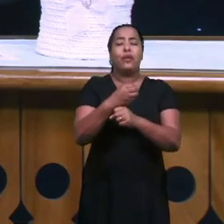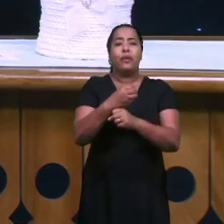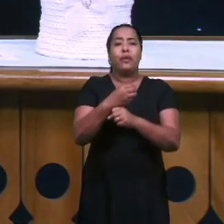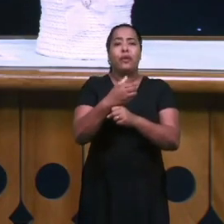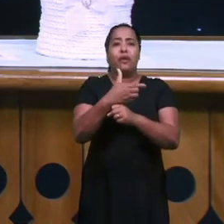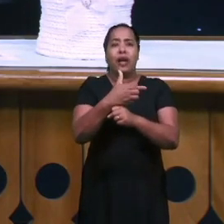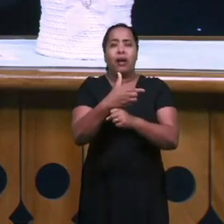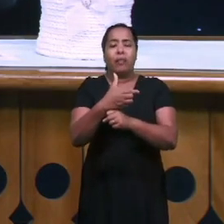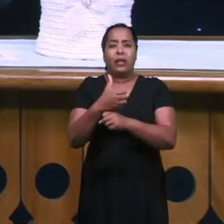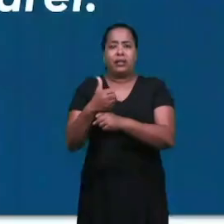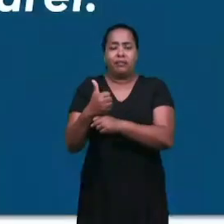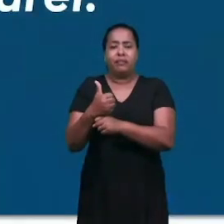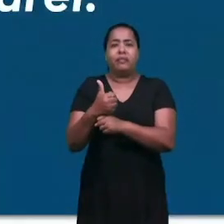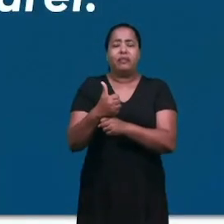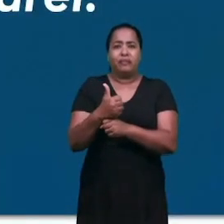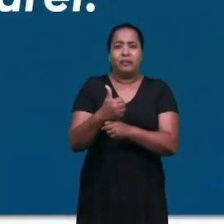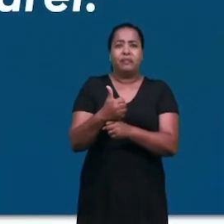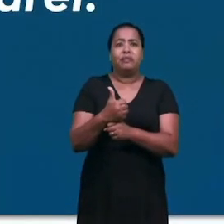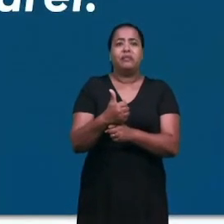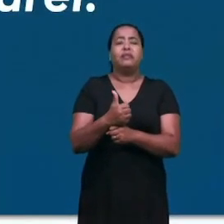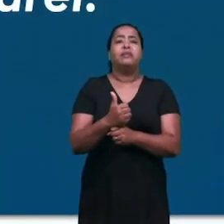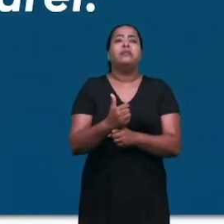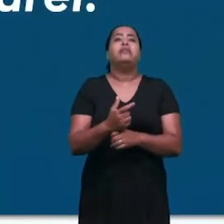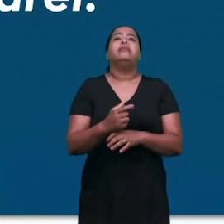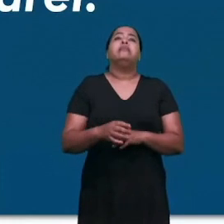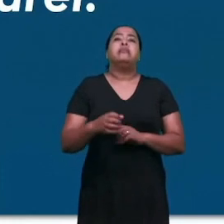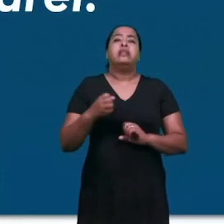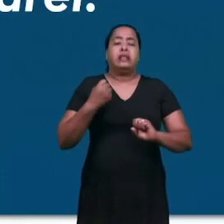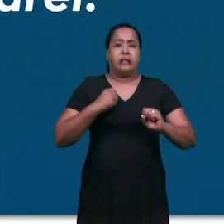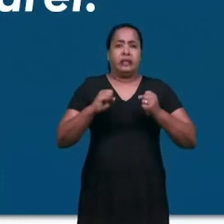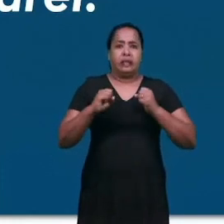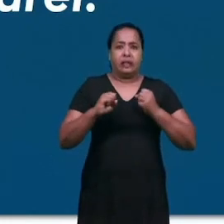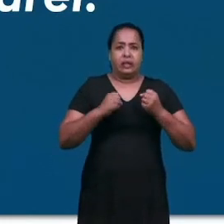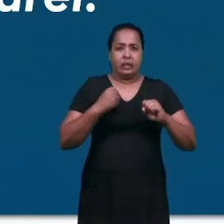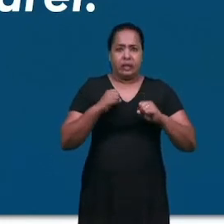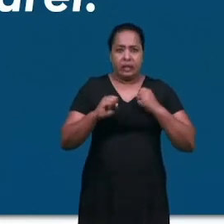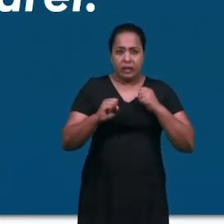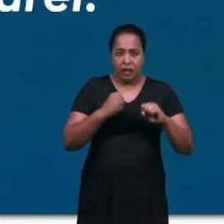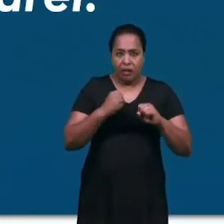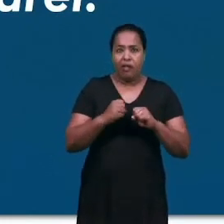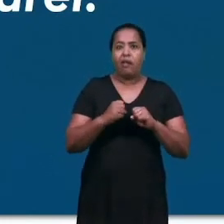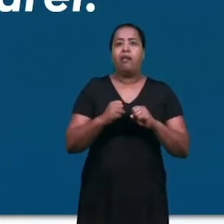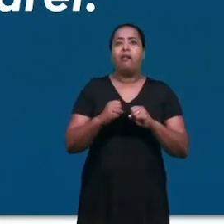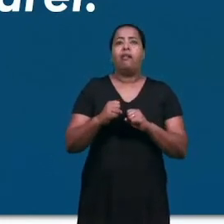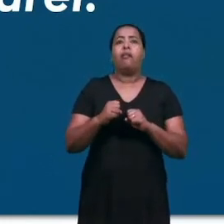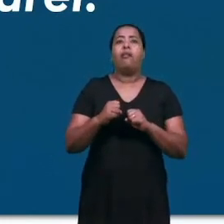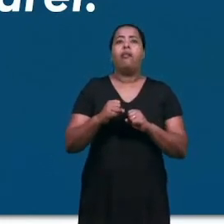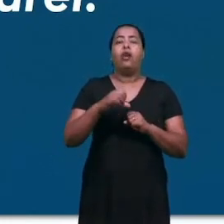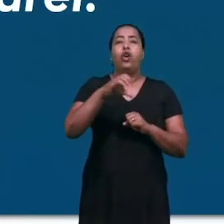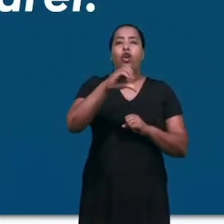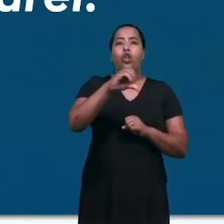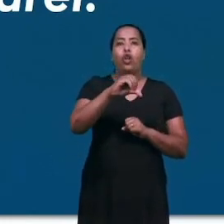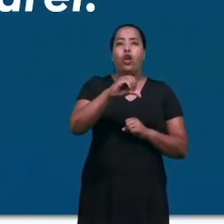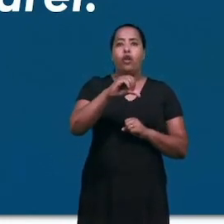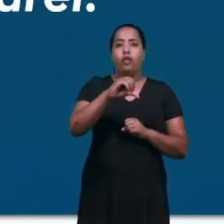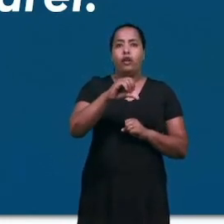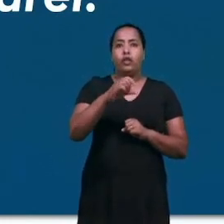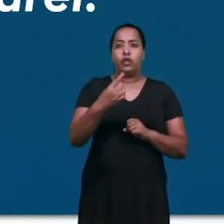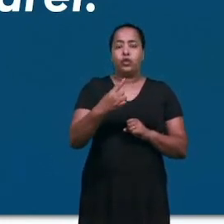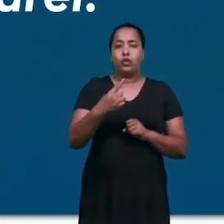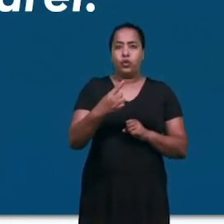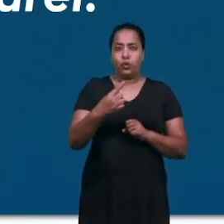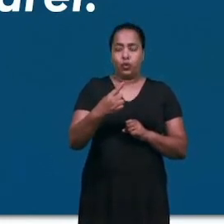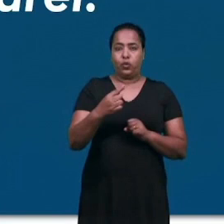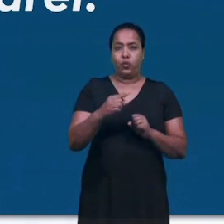2021, este año que cerró y que está en el libro de Salmos, Salmo 91, versículo 15, que dice lo